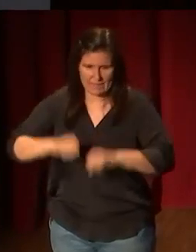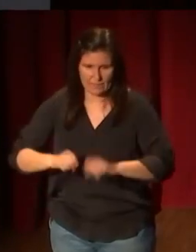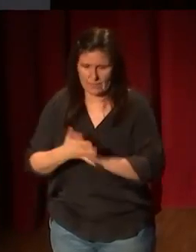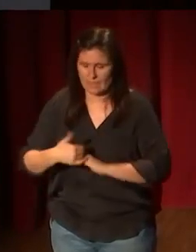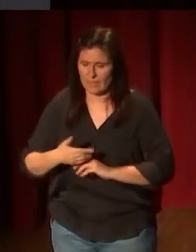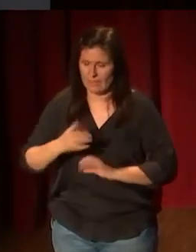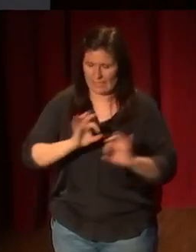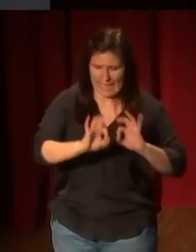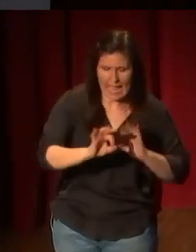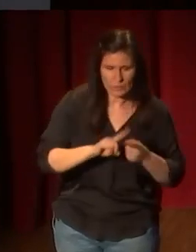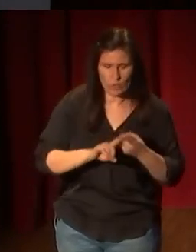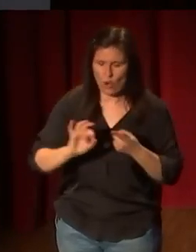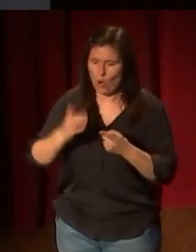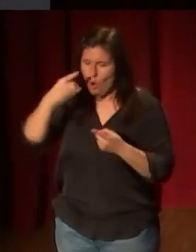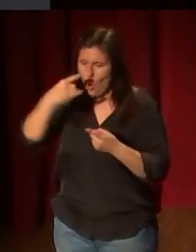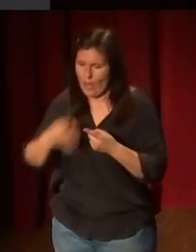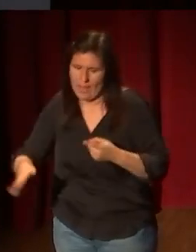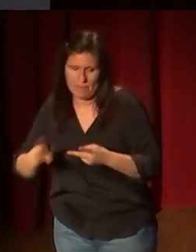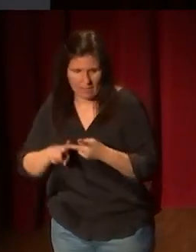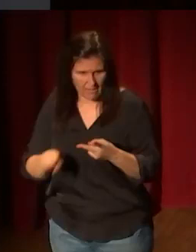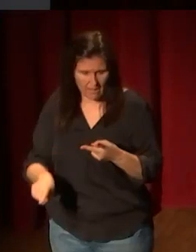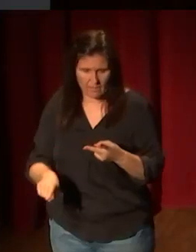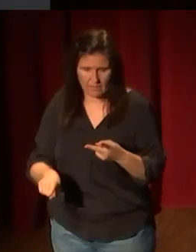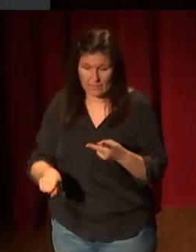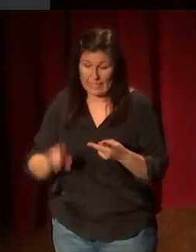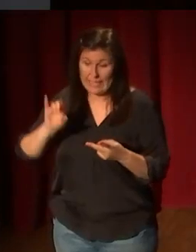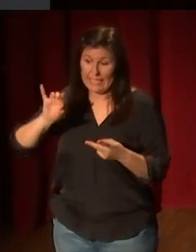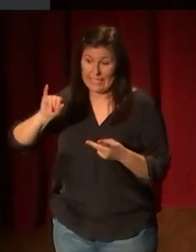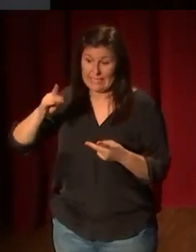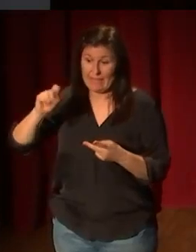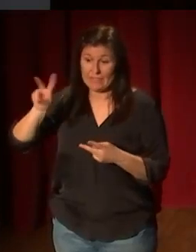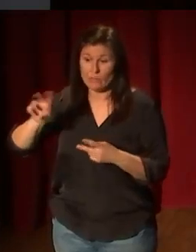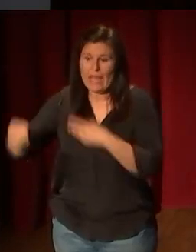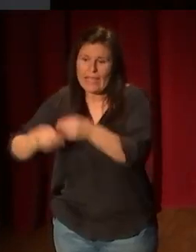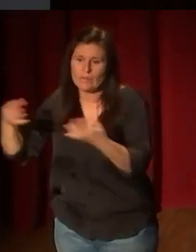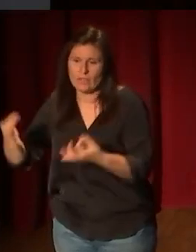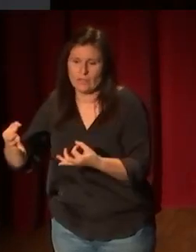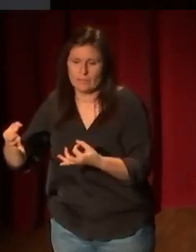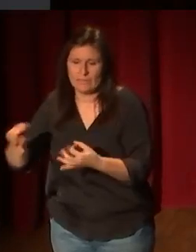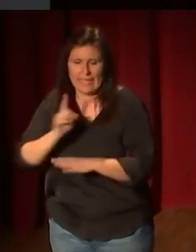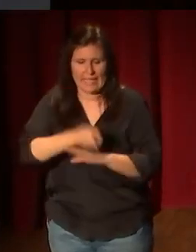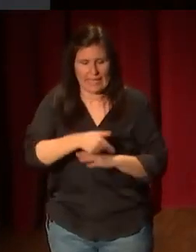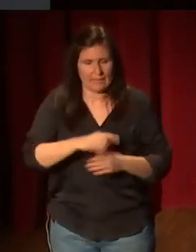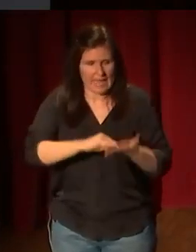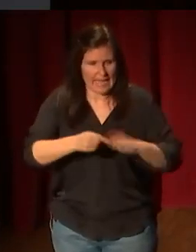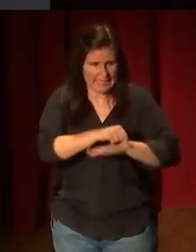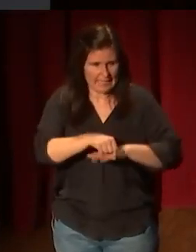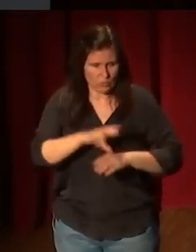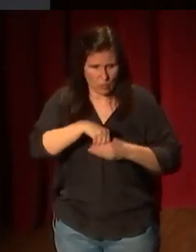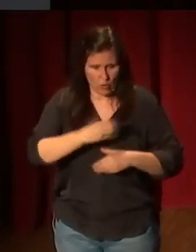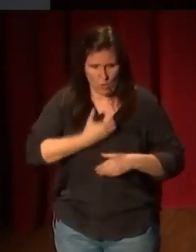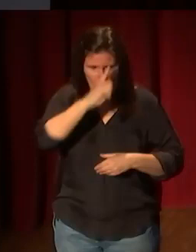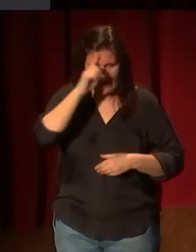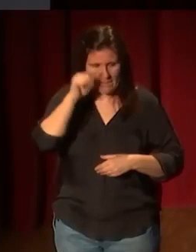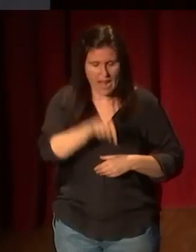teatro al abierto de la biblia y de la corte de madrid lo que hizo isabel segunda fue encargar al arquitecto municipal juan sánchez